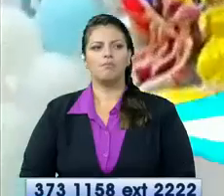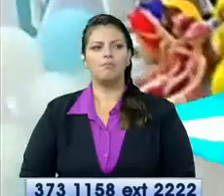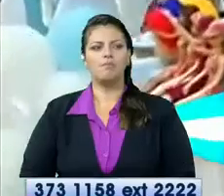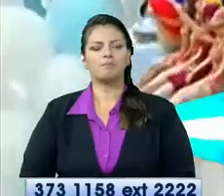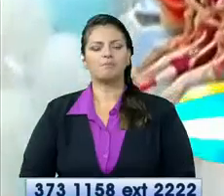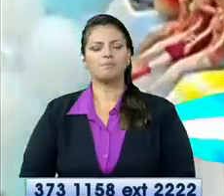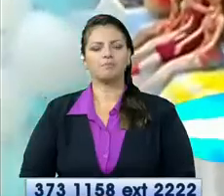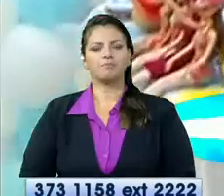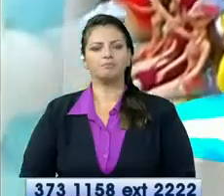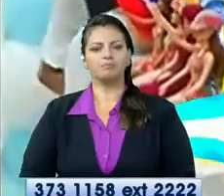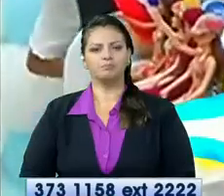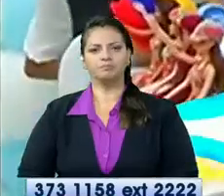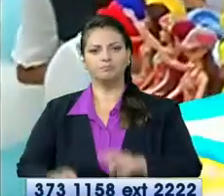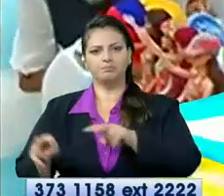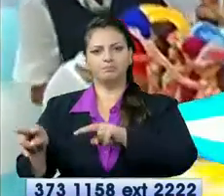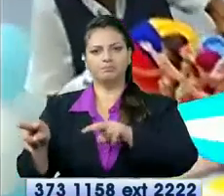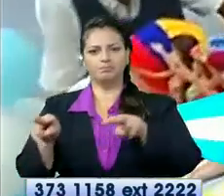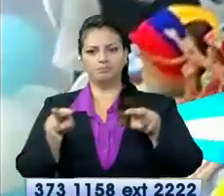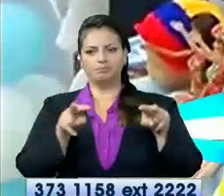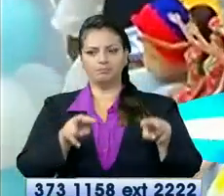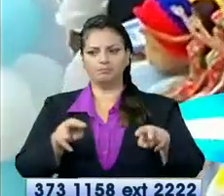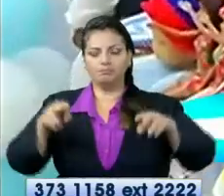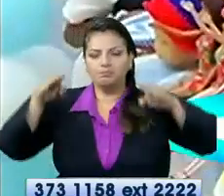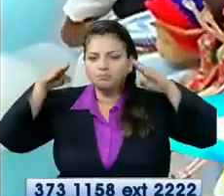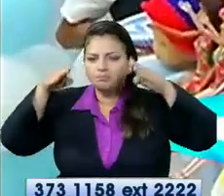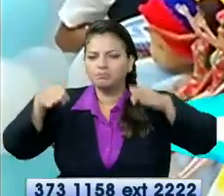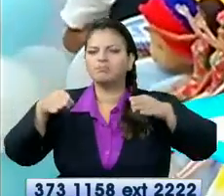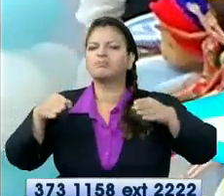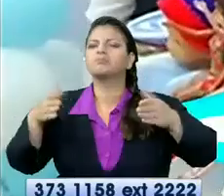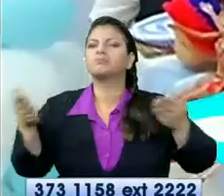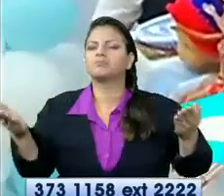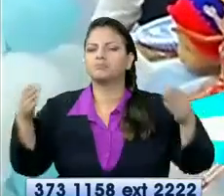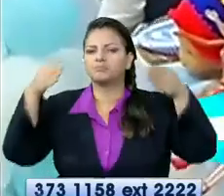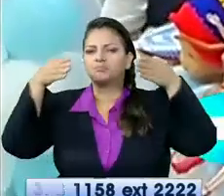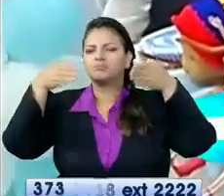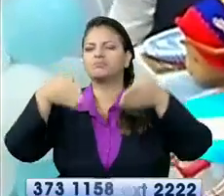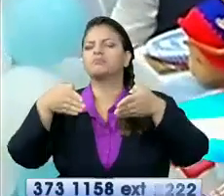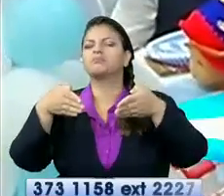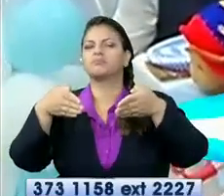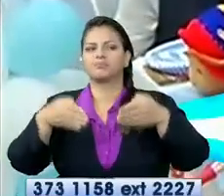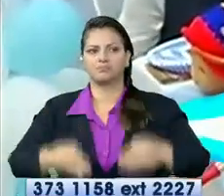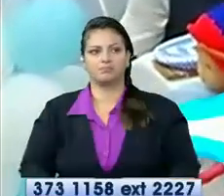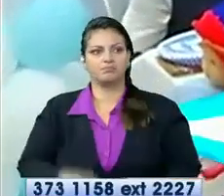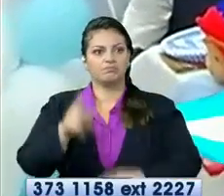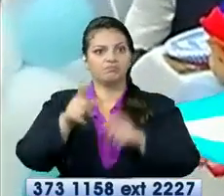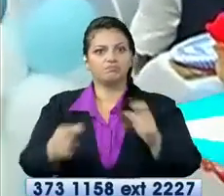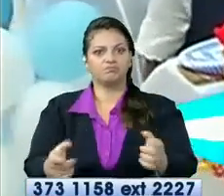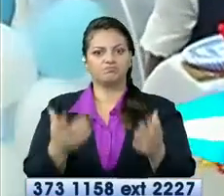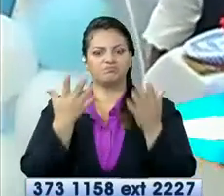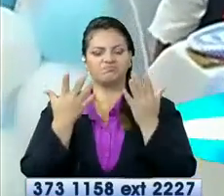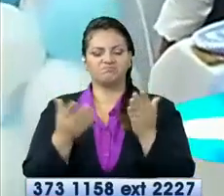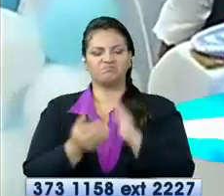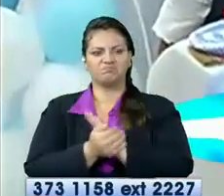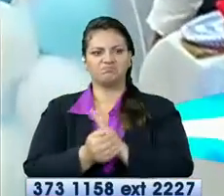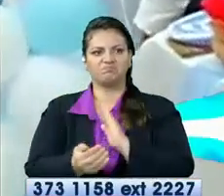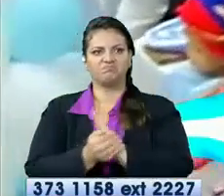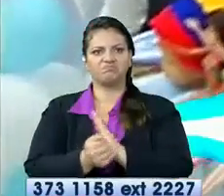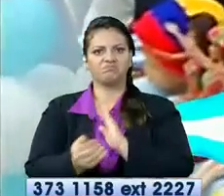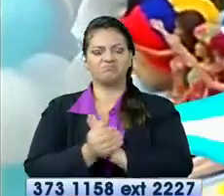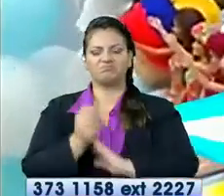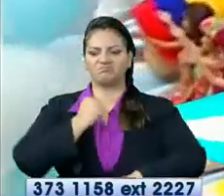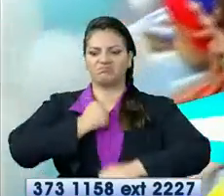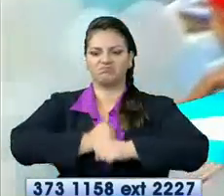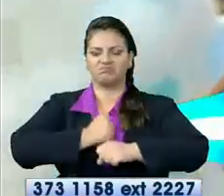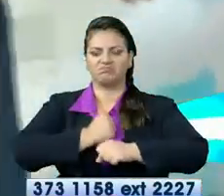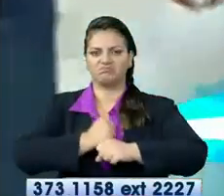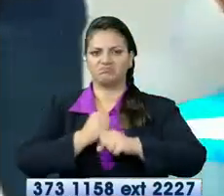ahora vamos a enfocarnos en la tarea que están ejecutando manos de artesanos que se han reunido en este punto.